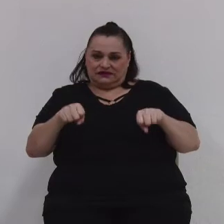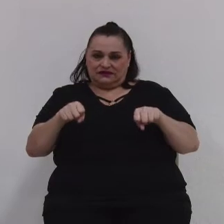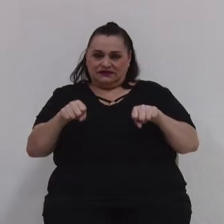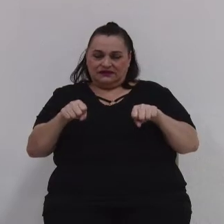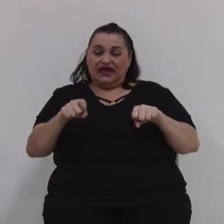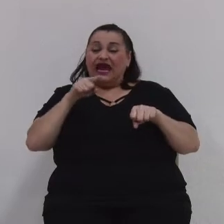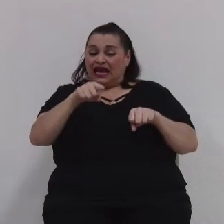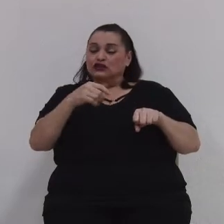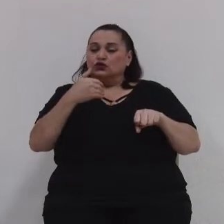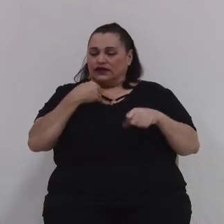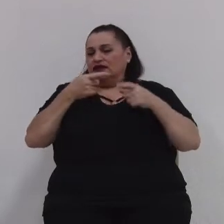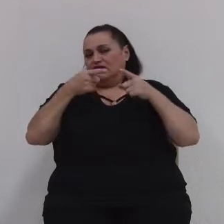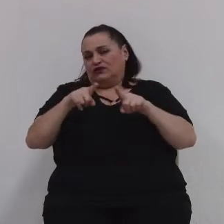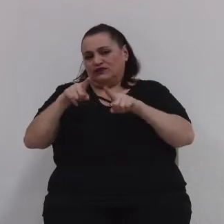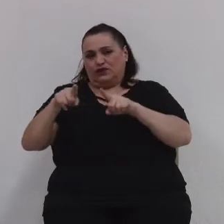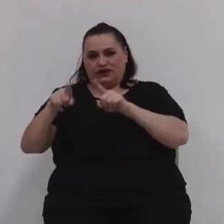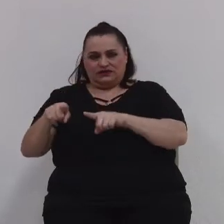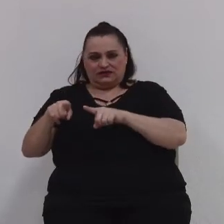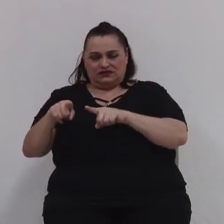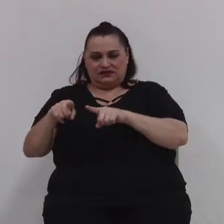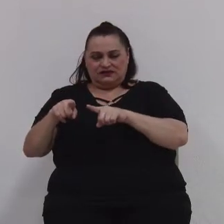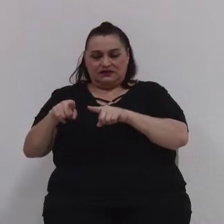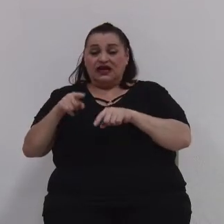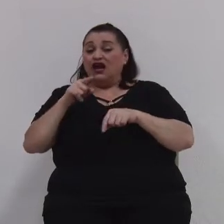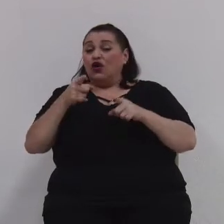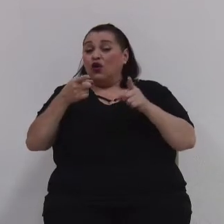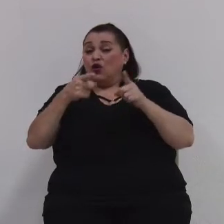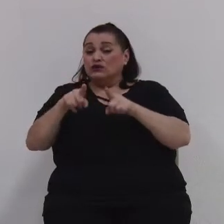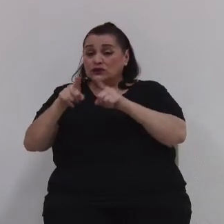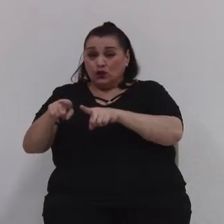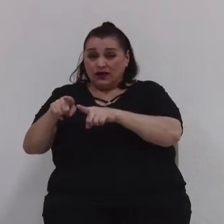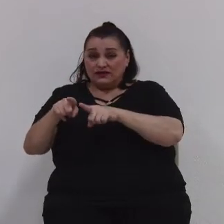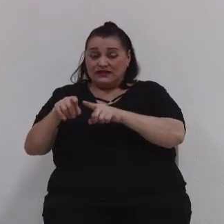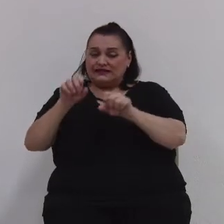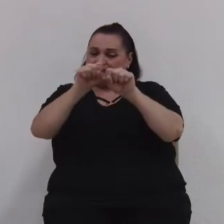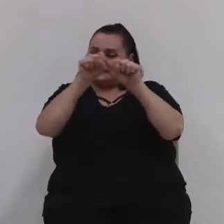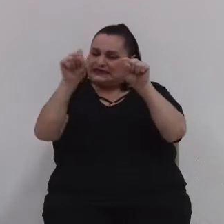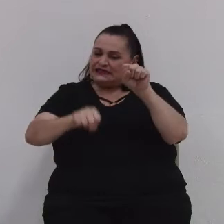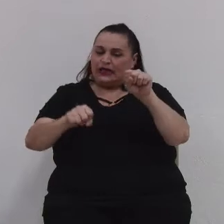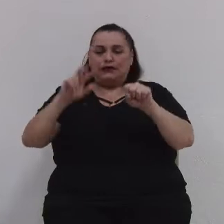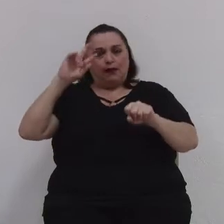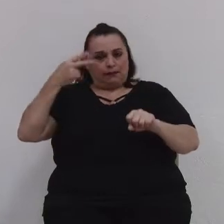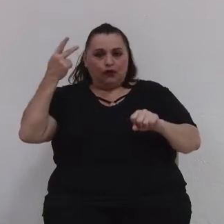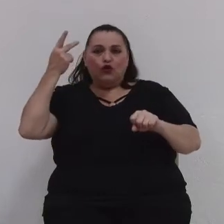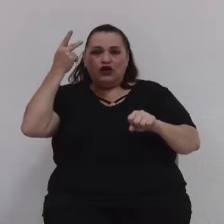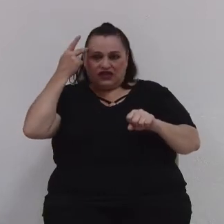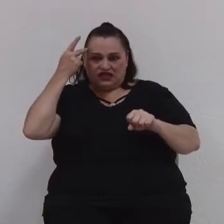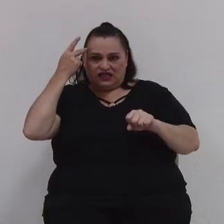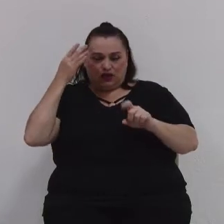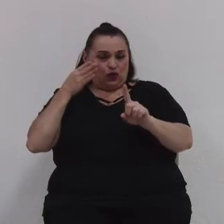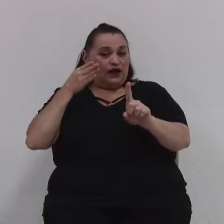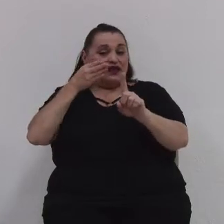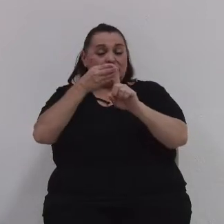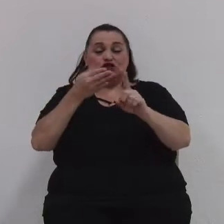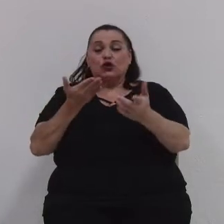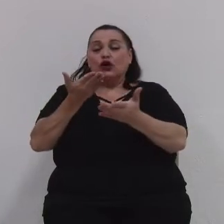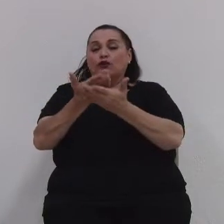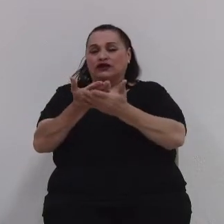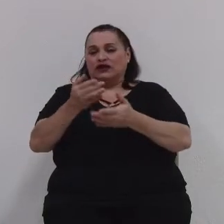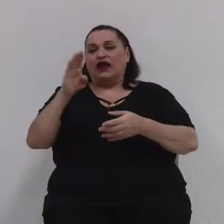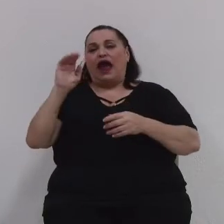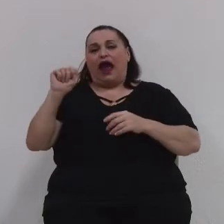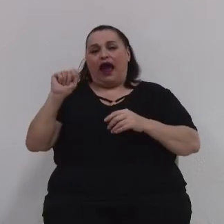Y esto tiene consecuencias. Esto tiene consecuencias en el sistema político, un poco en la dirección que lo planteaba Abril. Esto